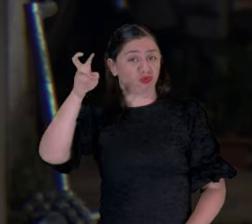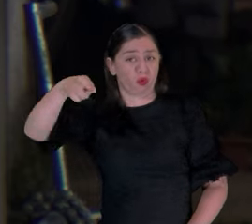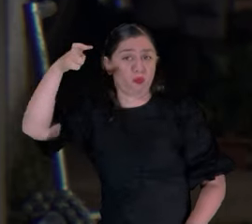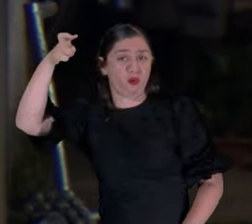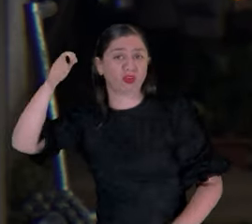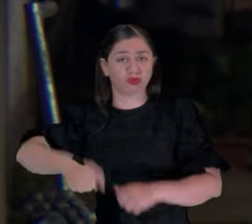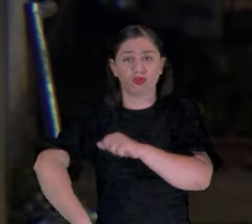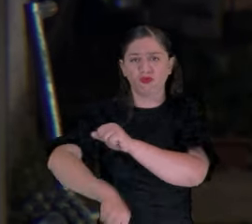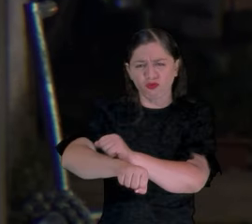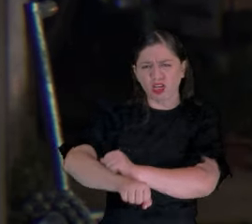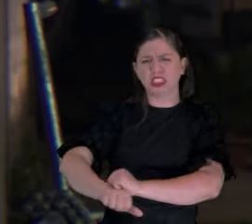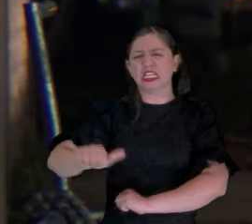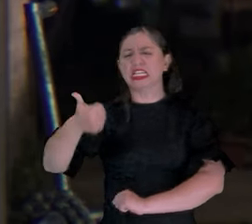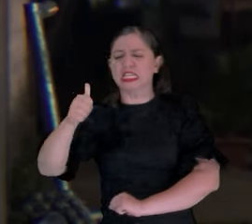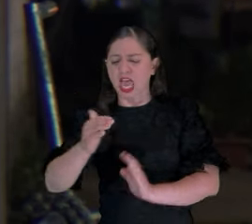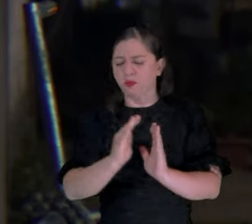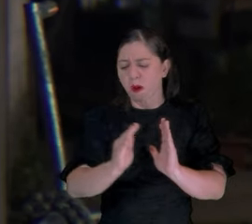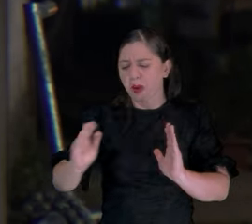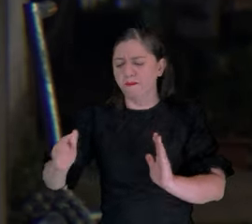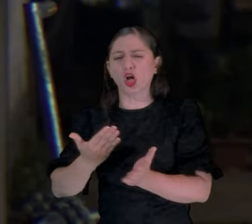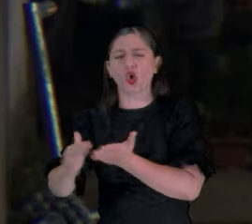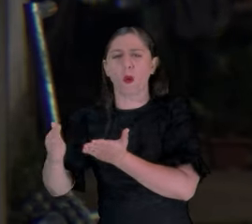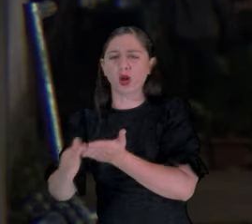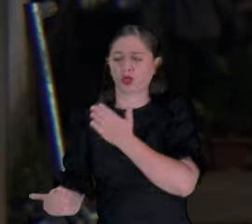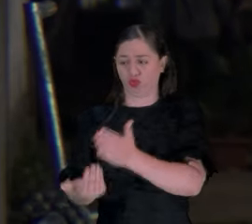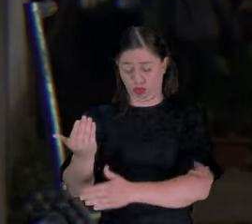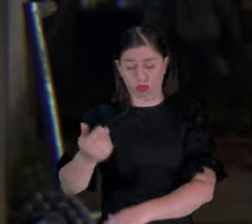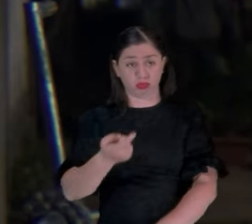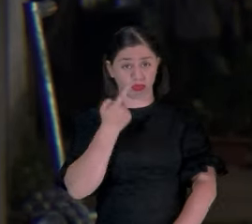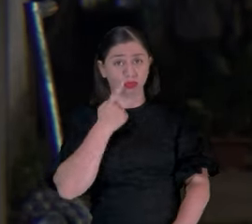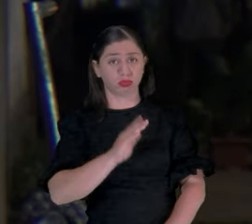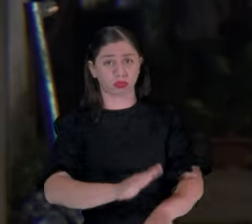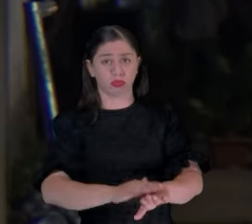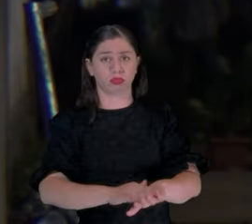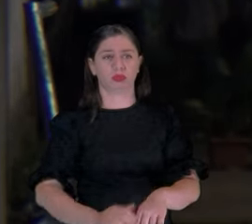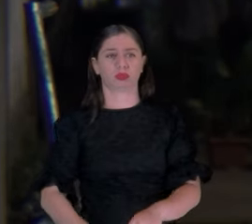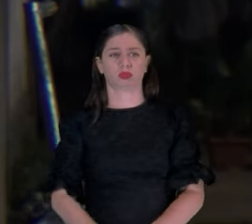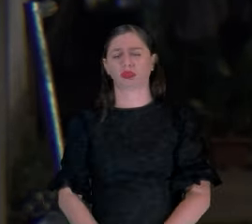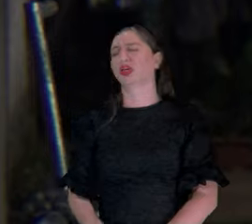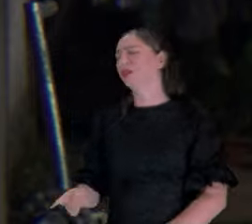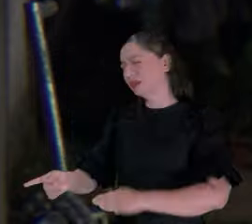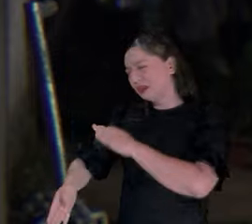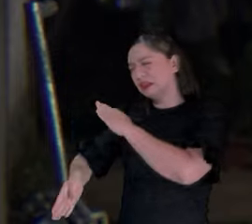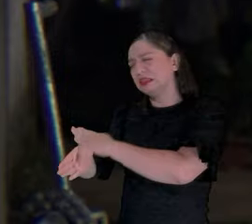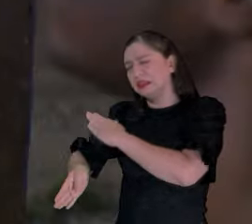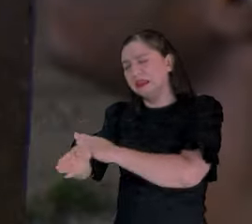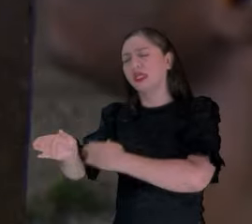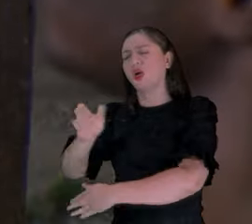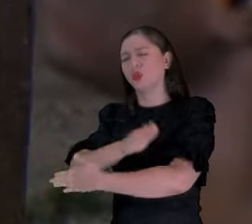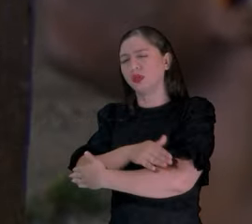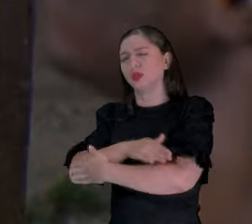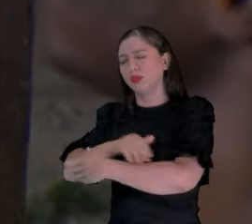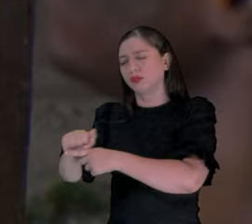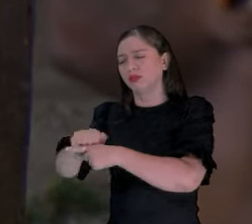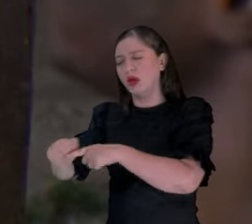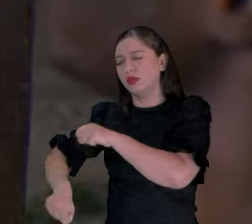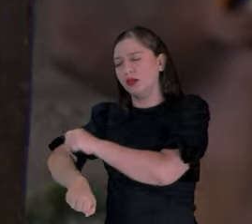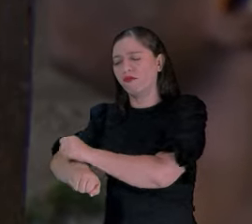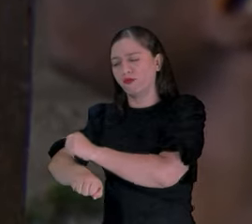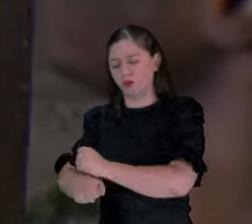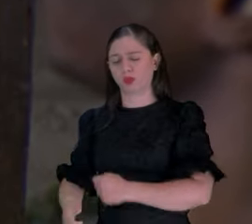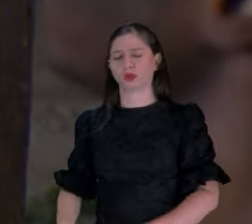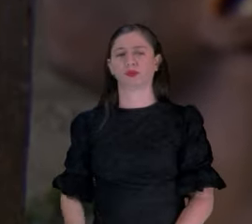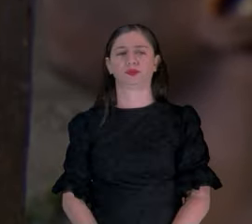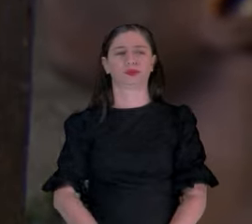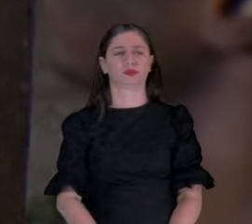Fresca, mami, que vea, cuando yo corone en la profesional, le voy a comprar 10 de eso. ¿Está escuchando, mami? Usted siga